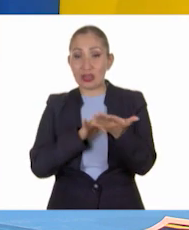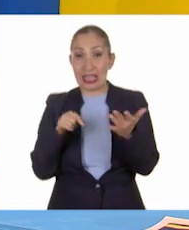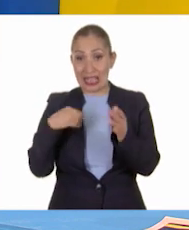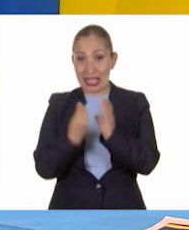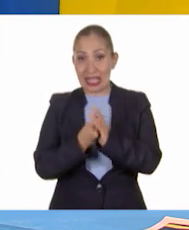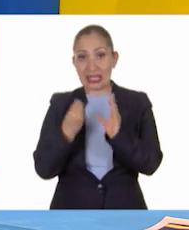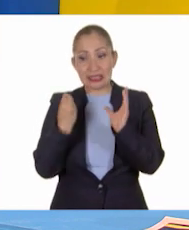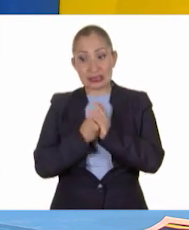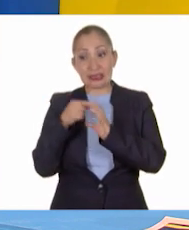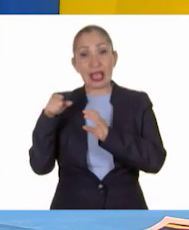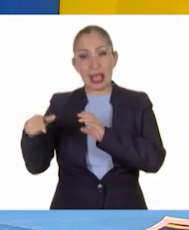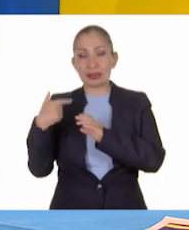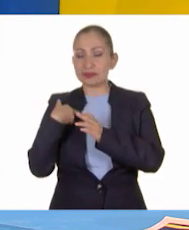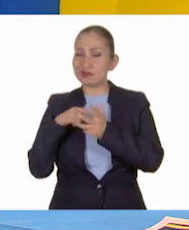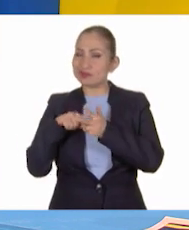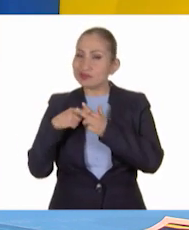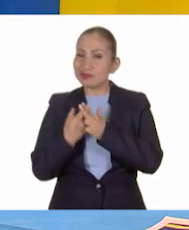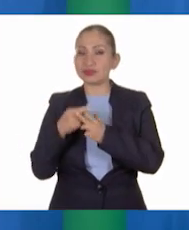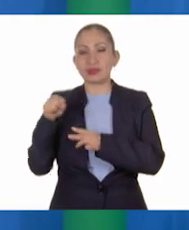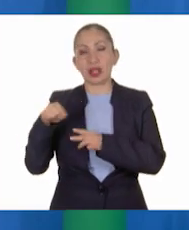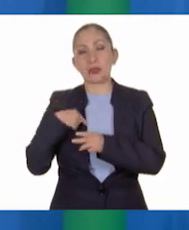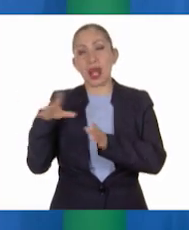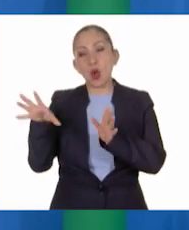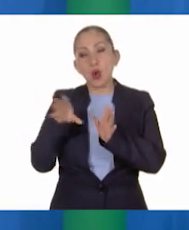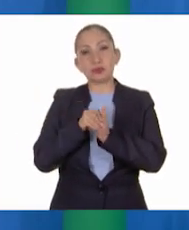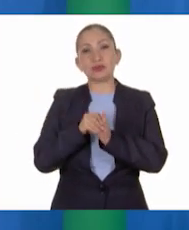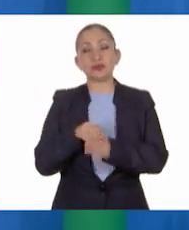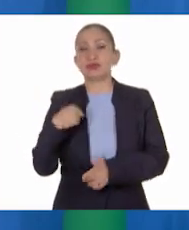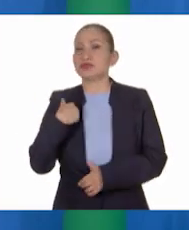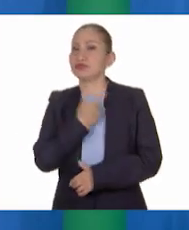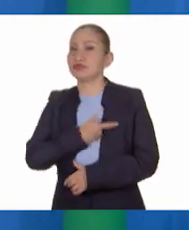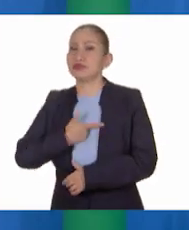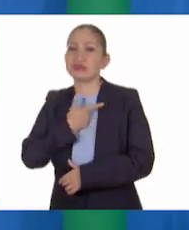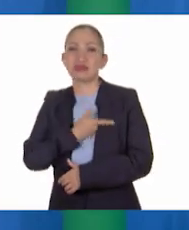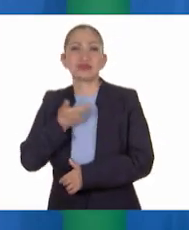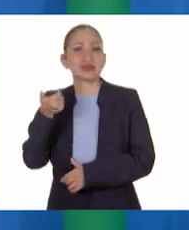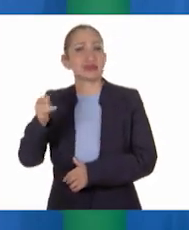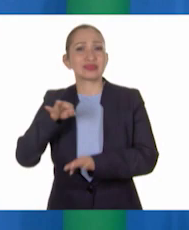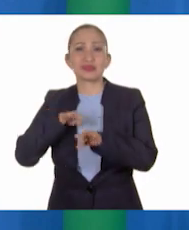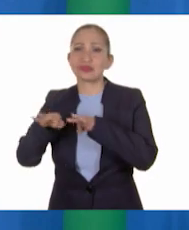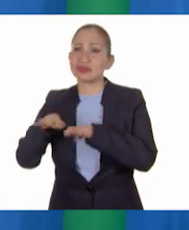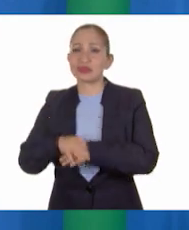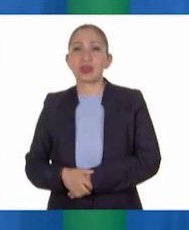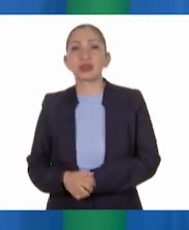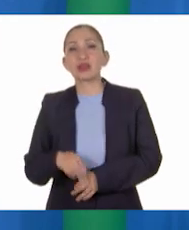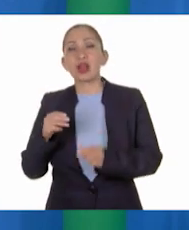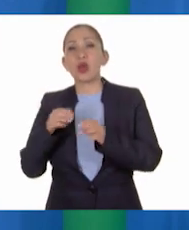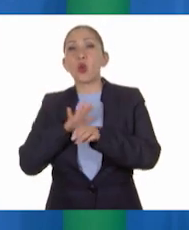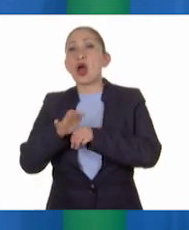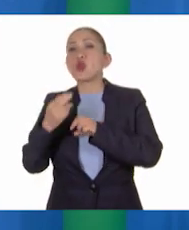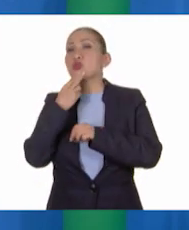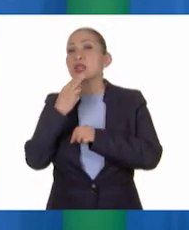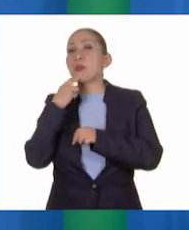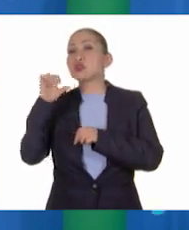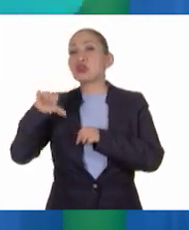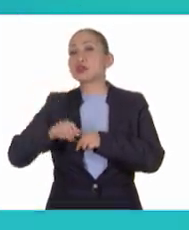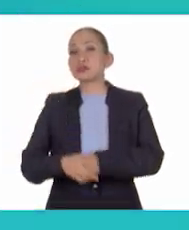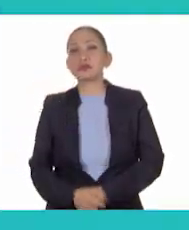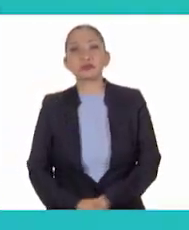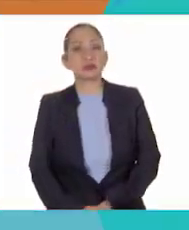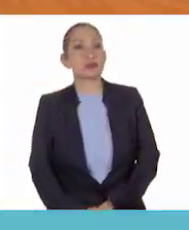seguirán siendo nuestro punto de partida. Yo disfruto mucho esta forma de trabajo. ¿Y qué materiales vamos a necesitar,